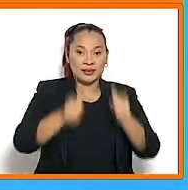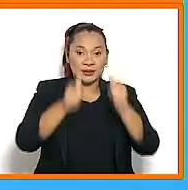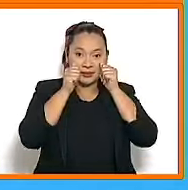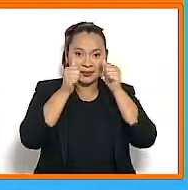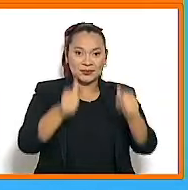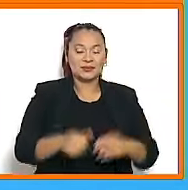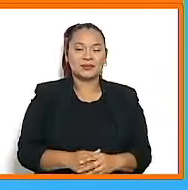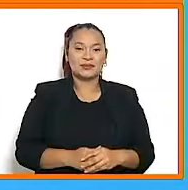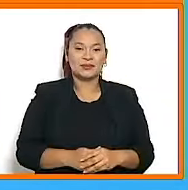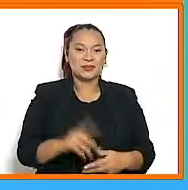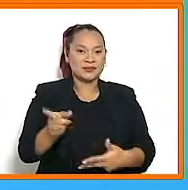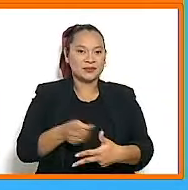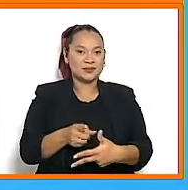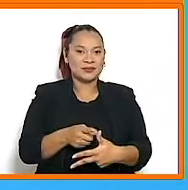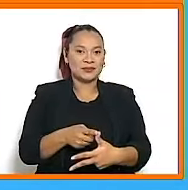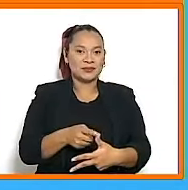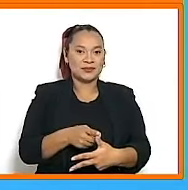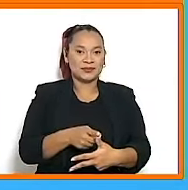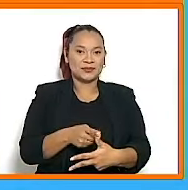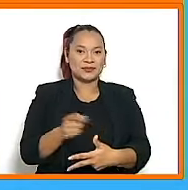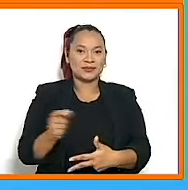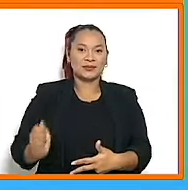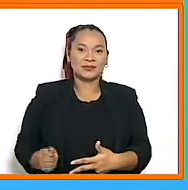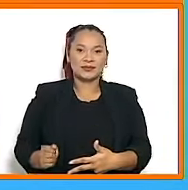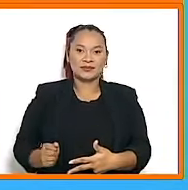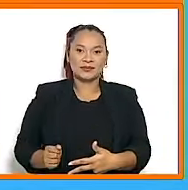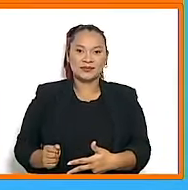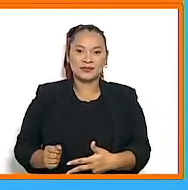Tu primer número es